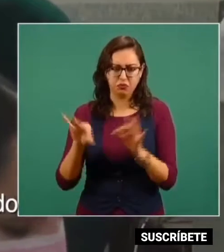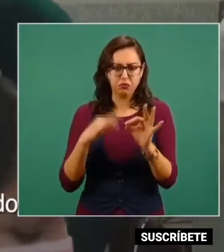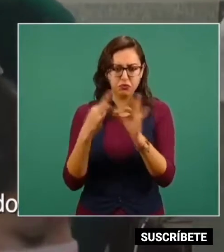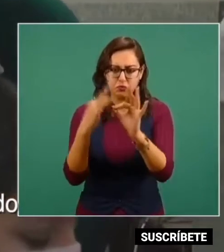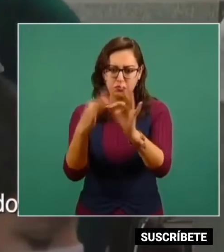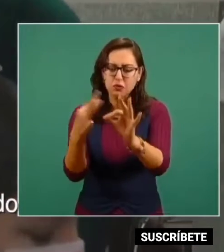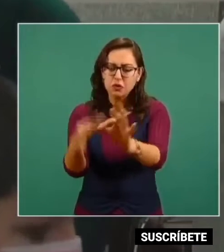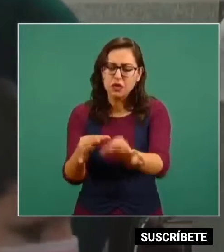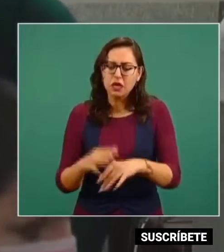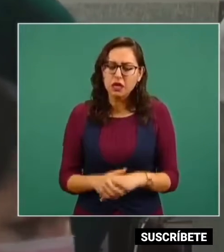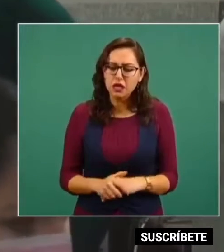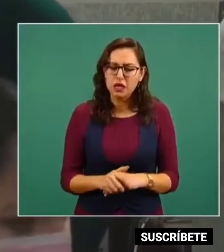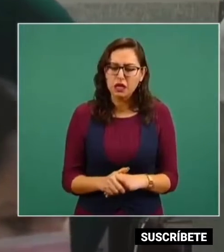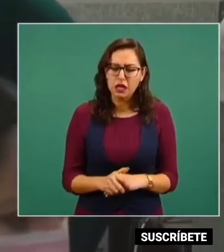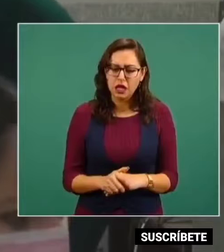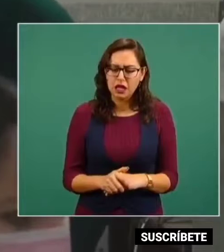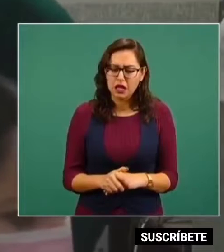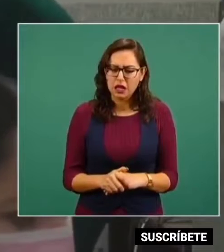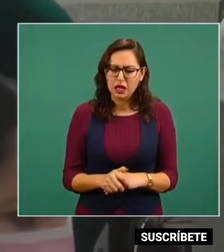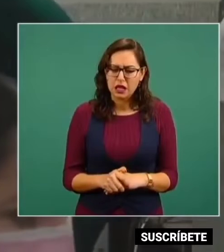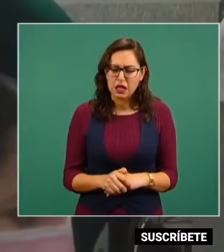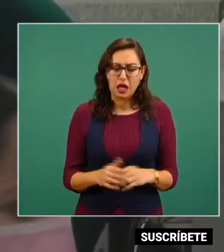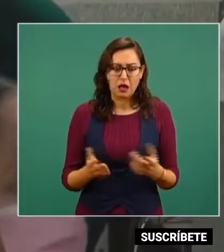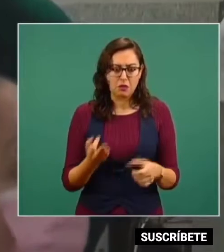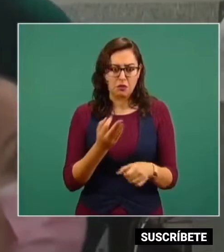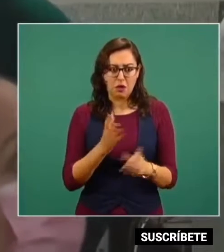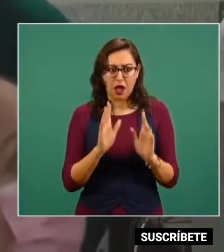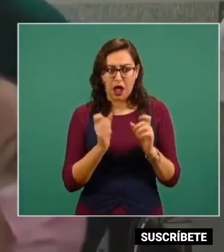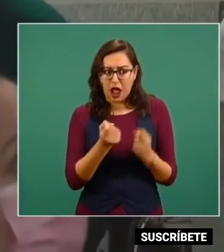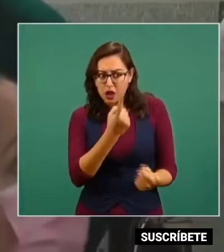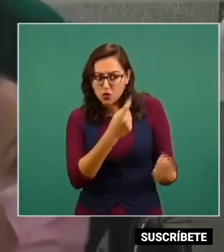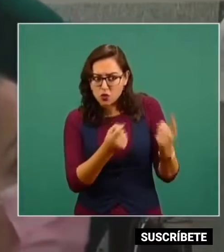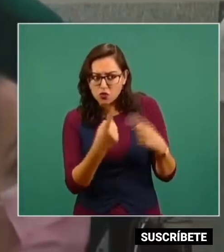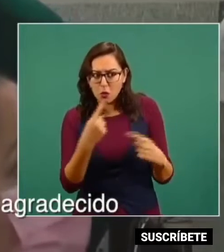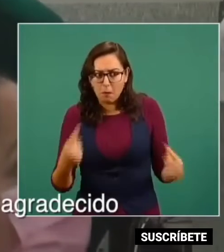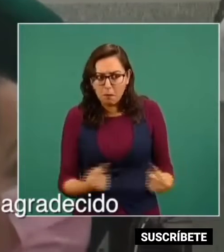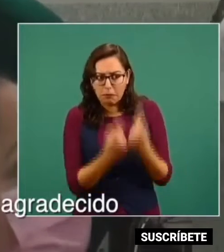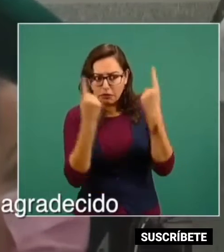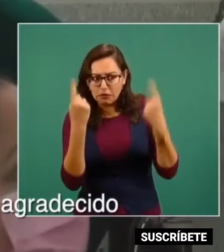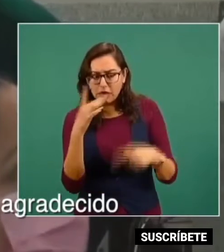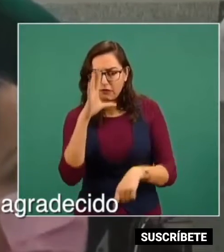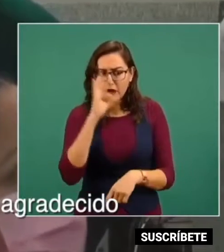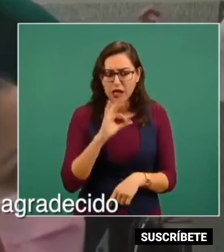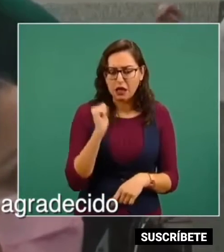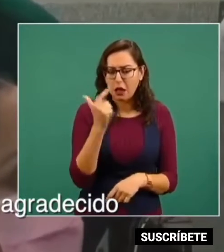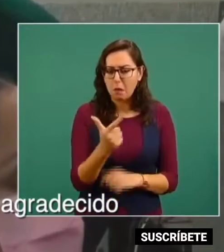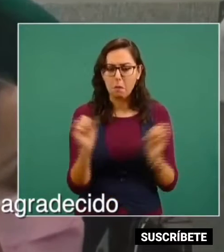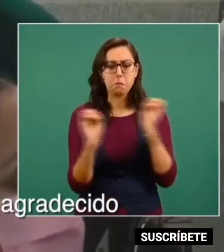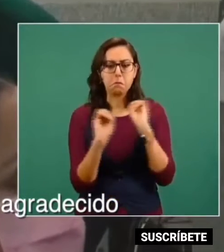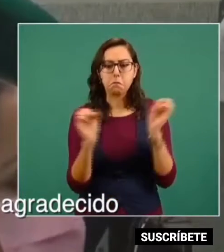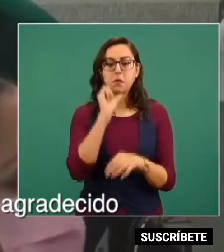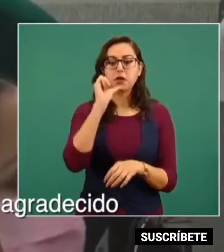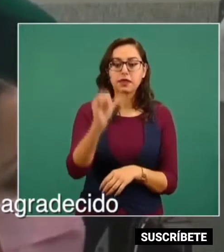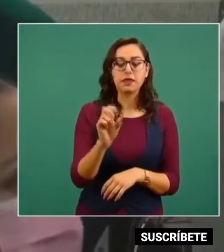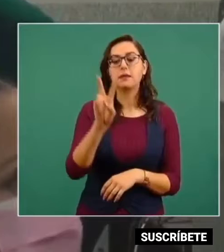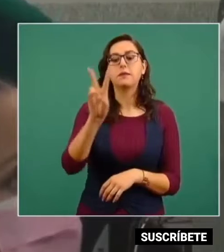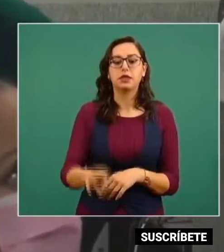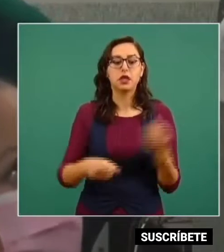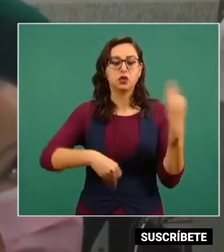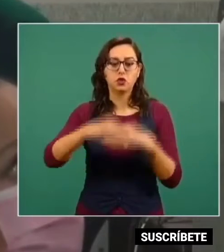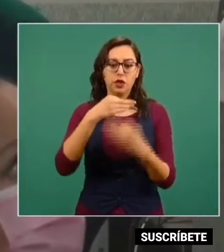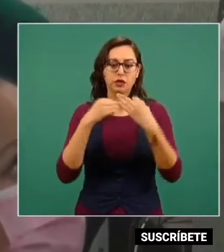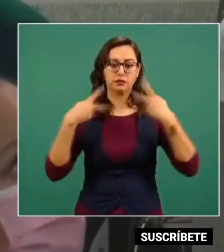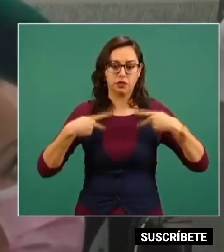incidencia, todo se ha desarrollado enormemente. Nuestro personal se encuentra profundamente agradecido por la